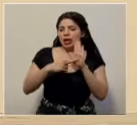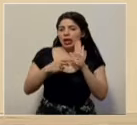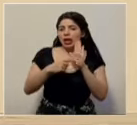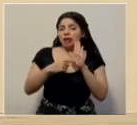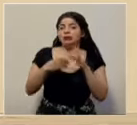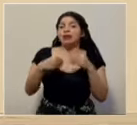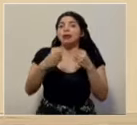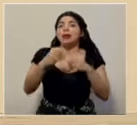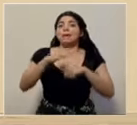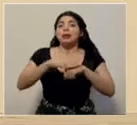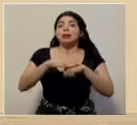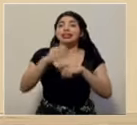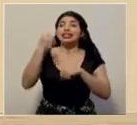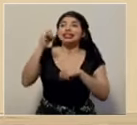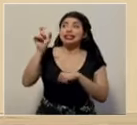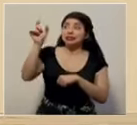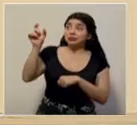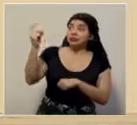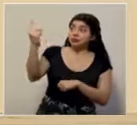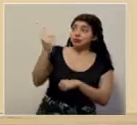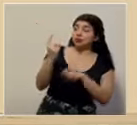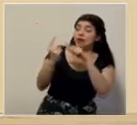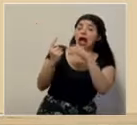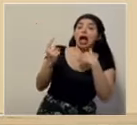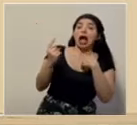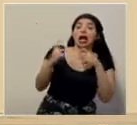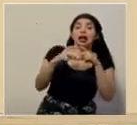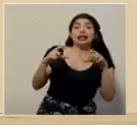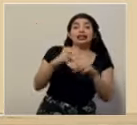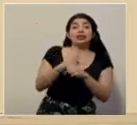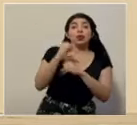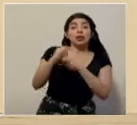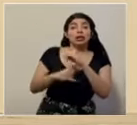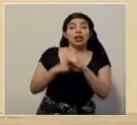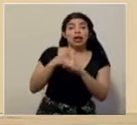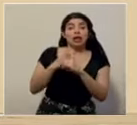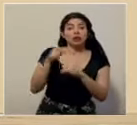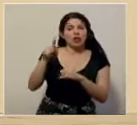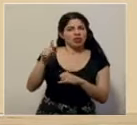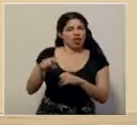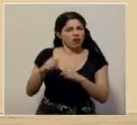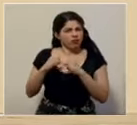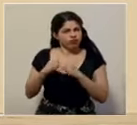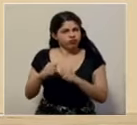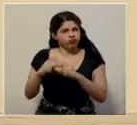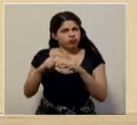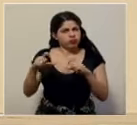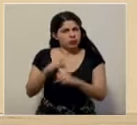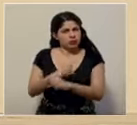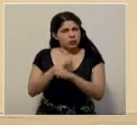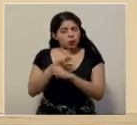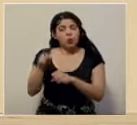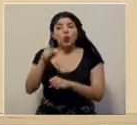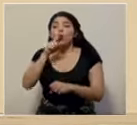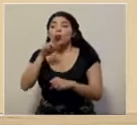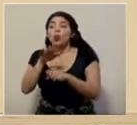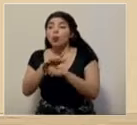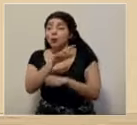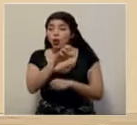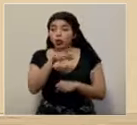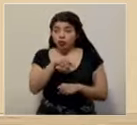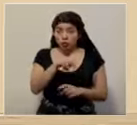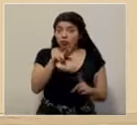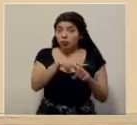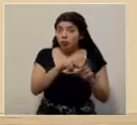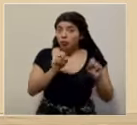aceptar seguros internacionales, sin duda que sean sólidos, y que garanticen la cobertura que Costa Rica